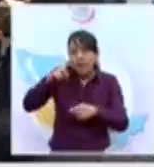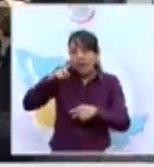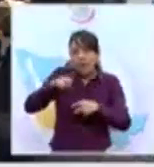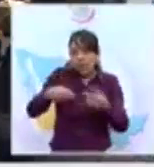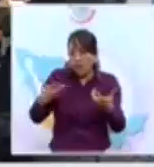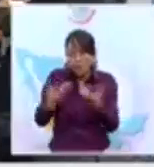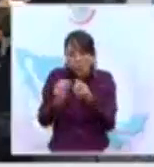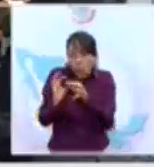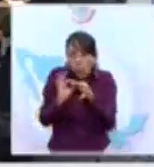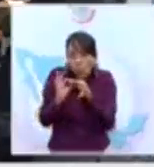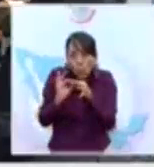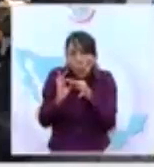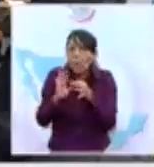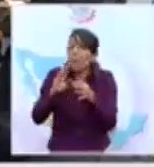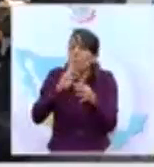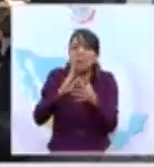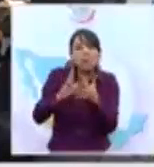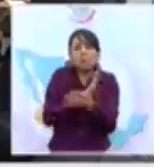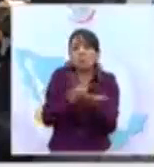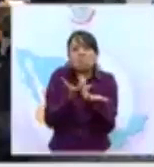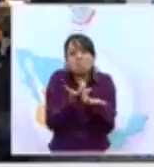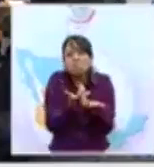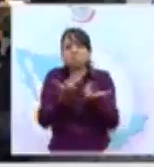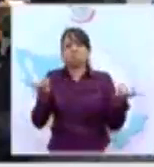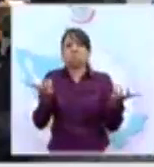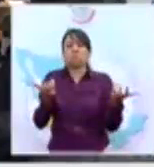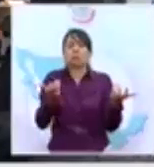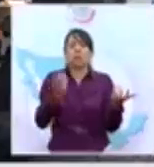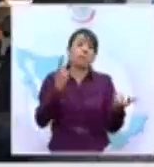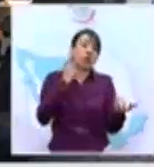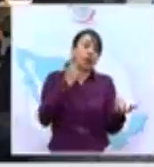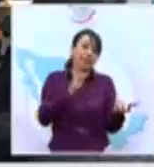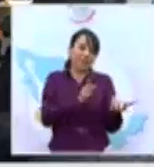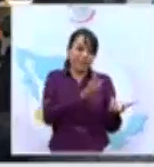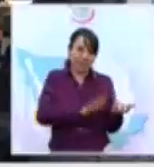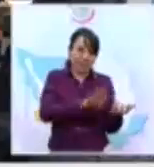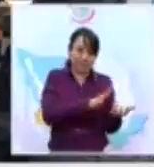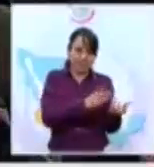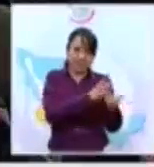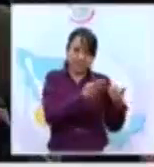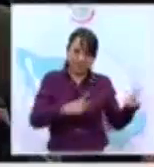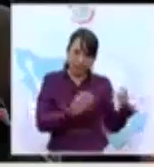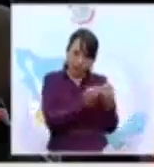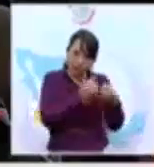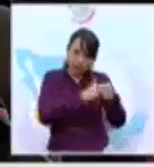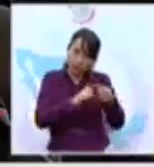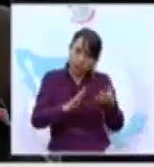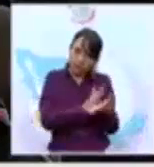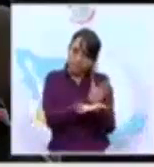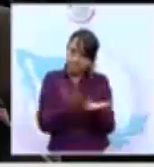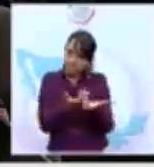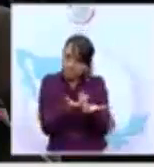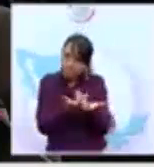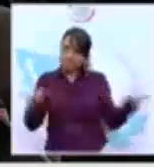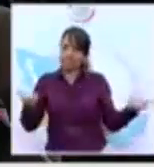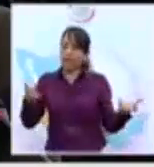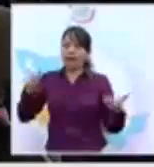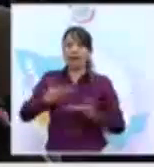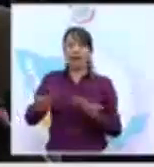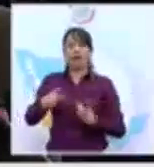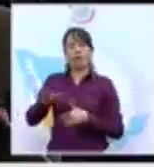Comisión de Evaluación de las Políticas de Desarrollo Social es una oportunidad para poder